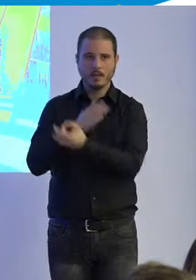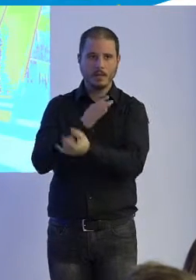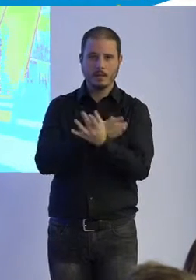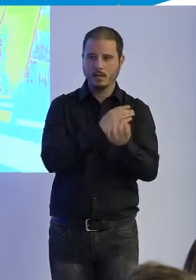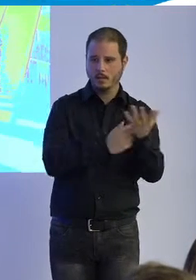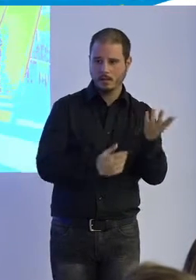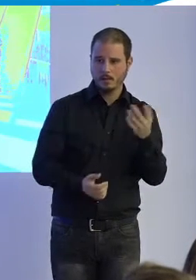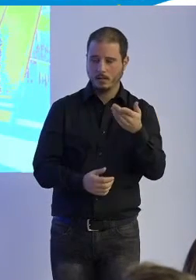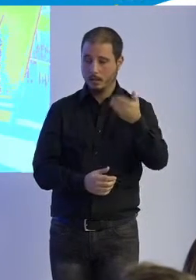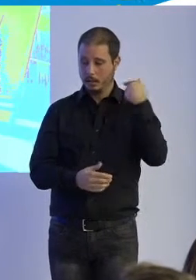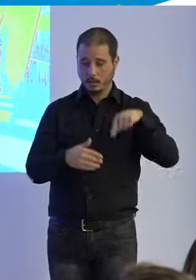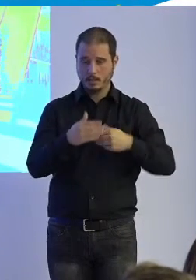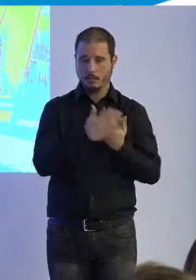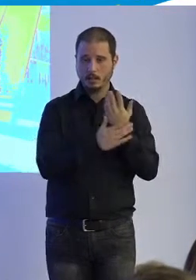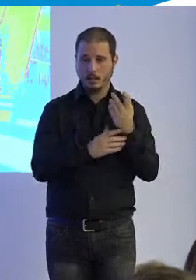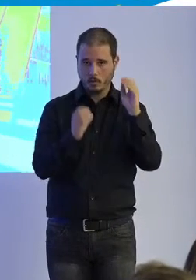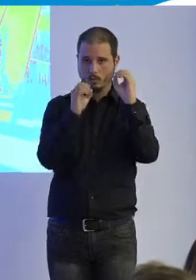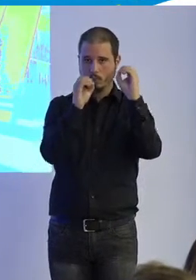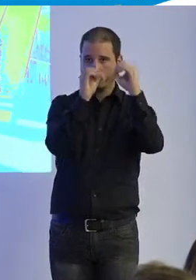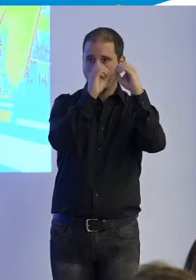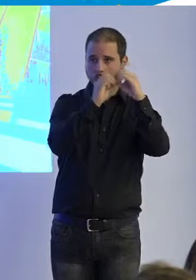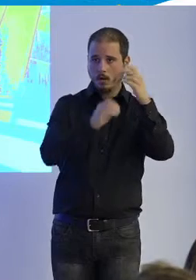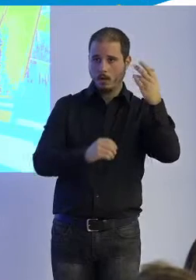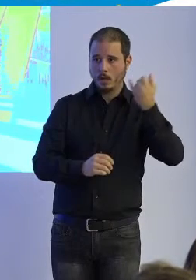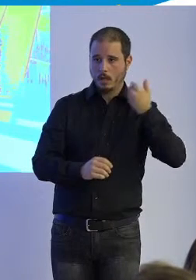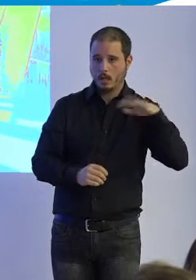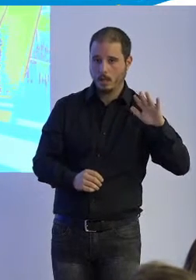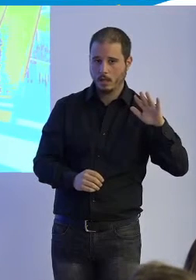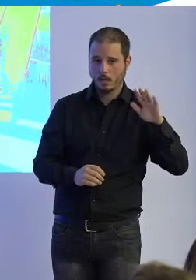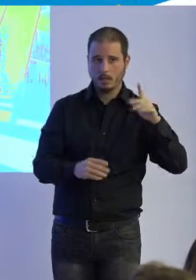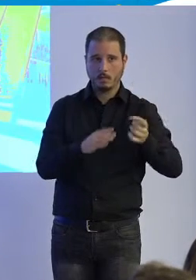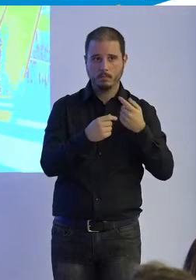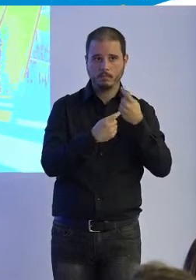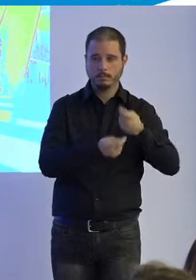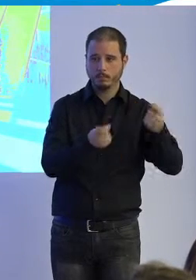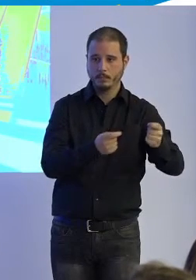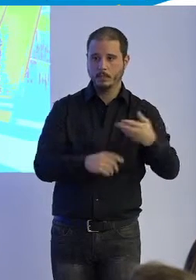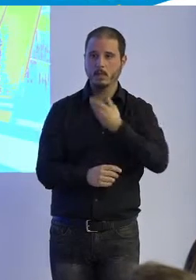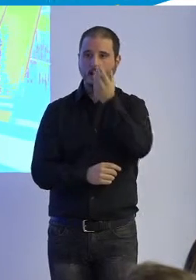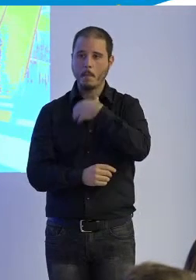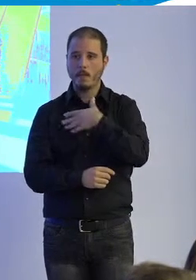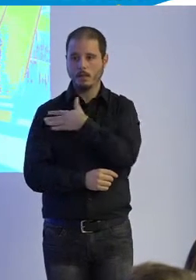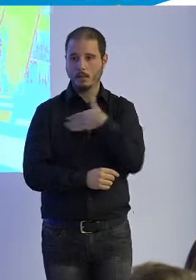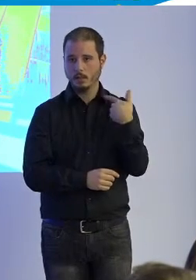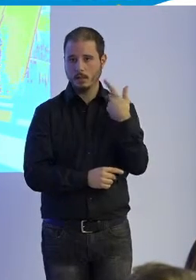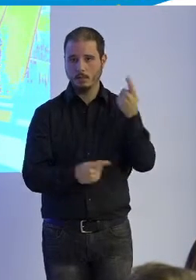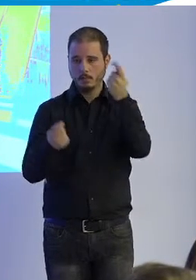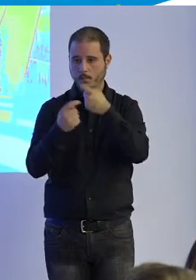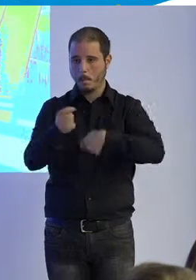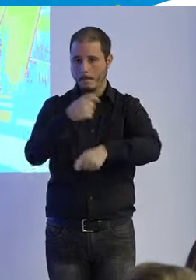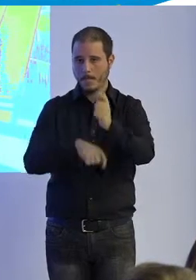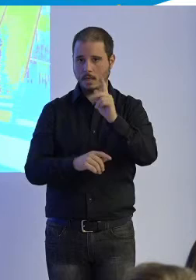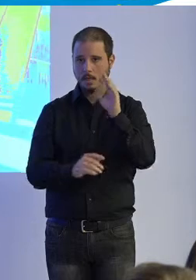sacar, que Google ya las tiene, o las tuvo, y Apple quiere sacar las suyas. Todo el mundo, Microsoft ya ha